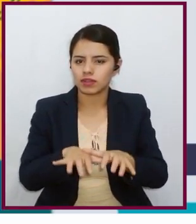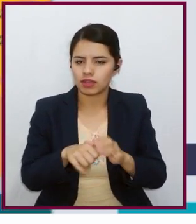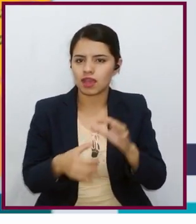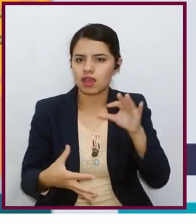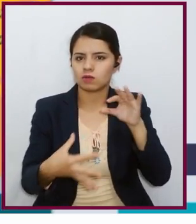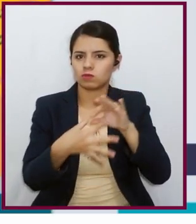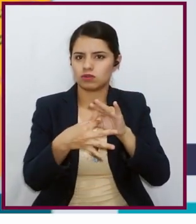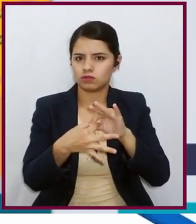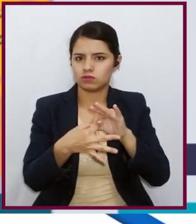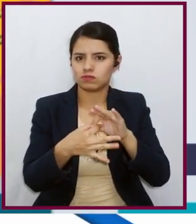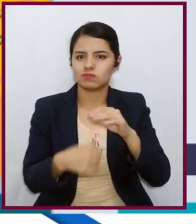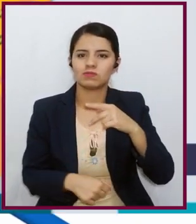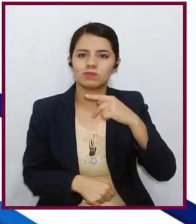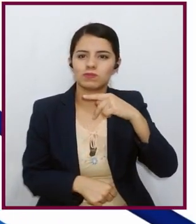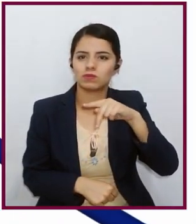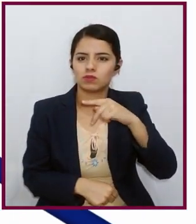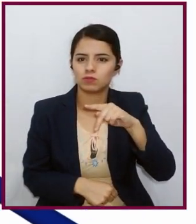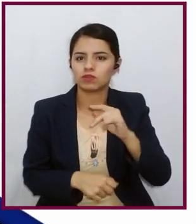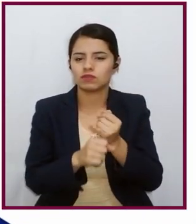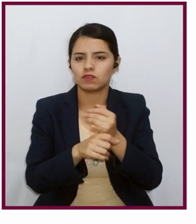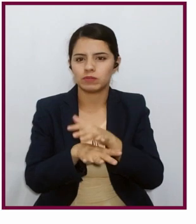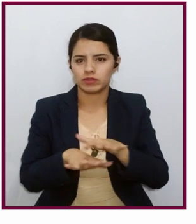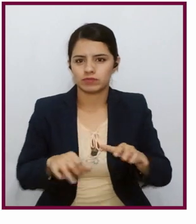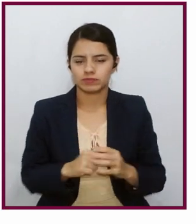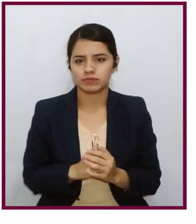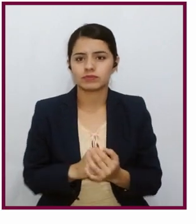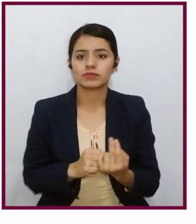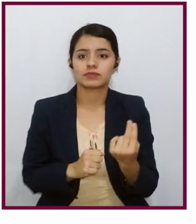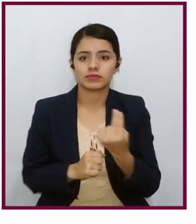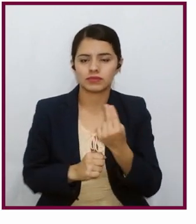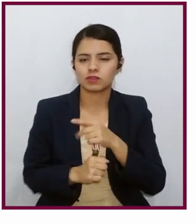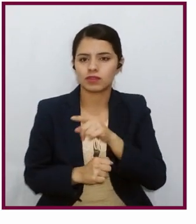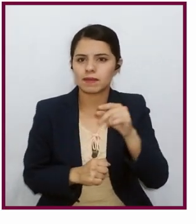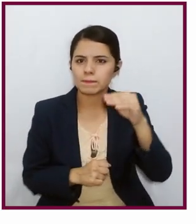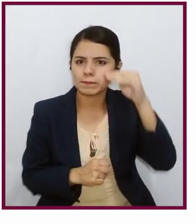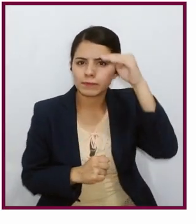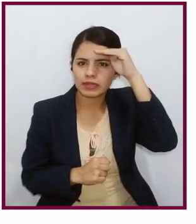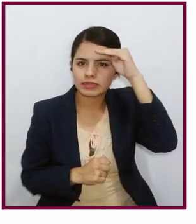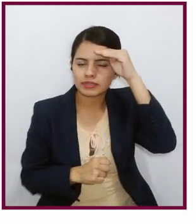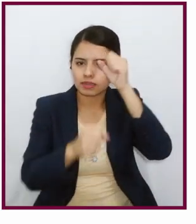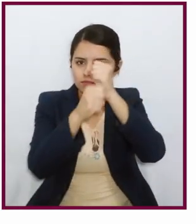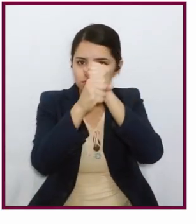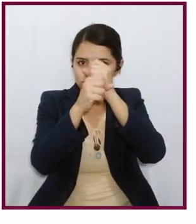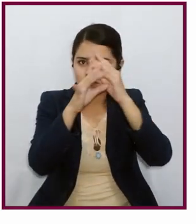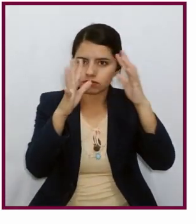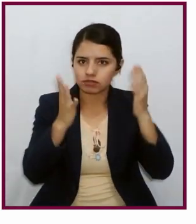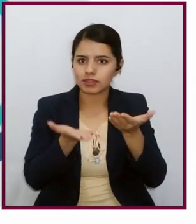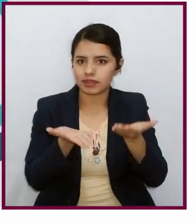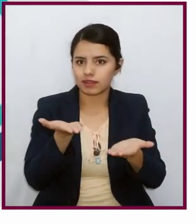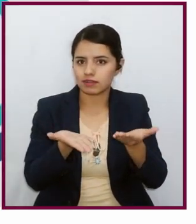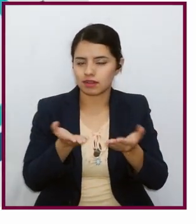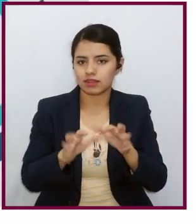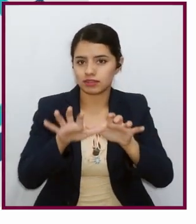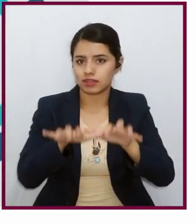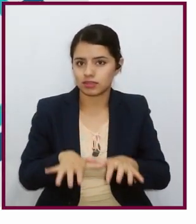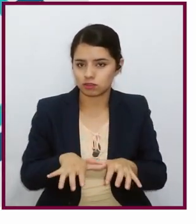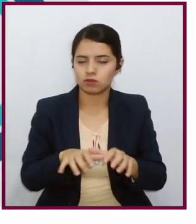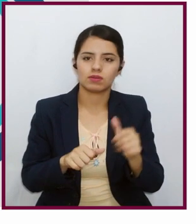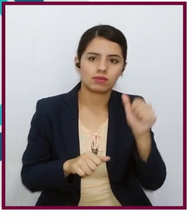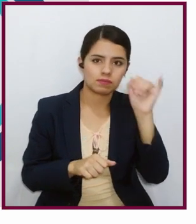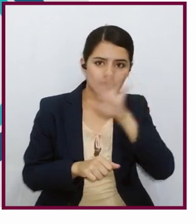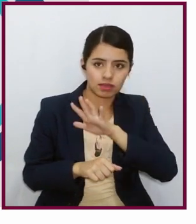utilizados. Cabe destacar que la infografía es una herramienta de comunicación estéticamente hablando. Es una de las